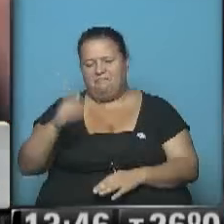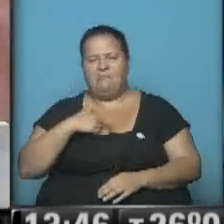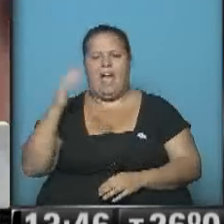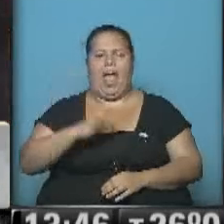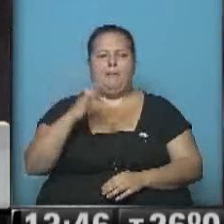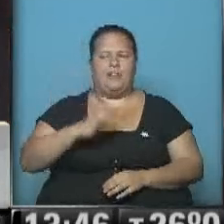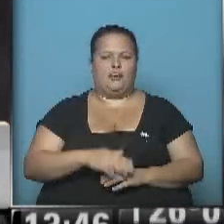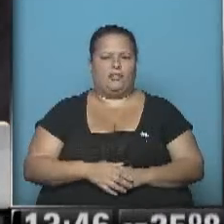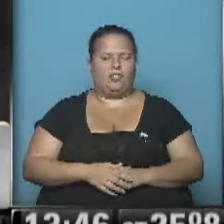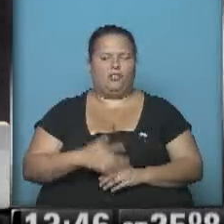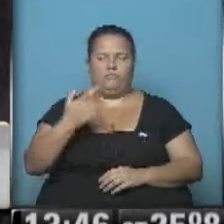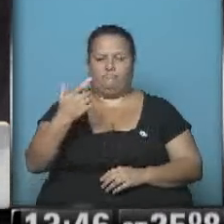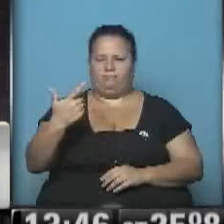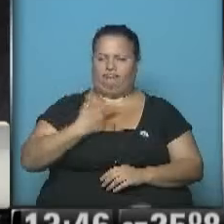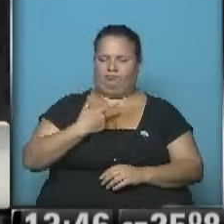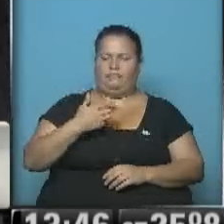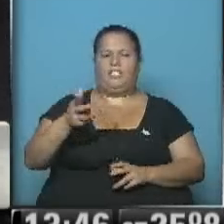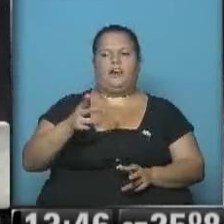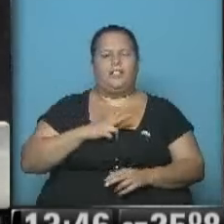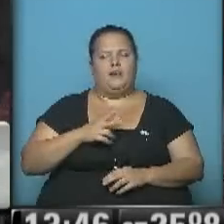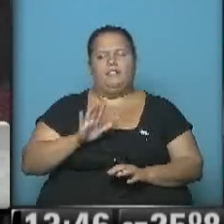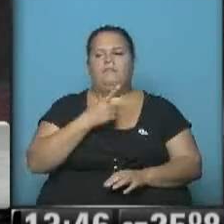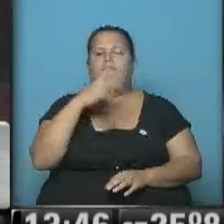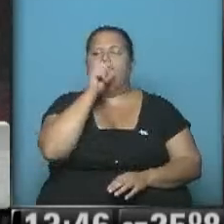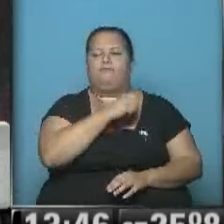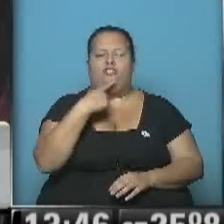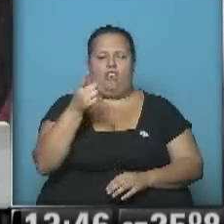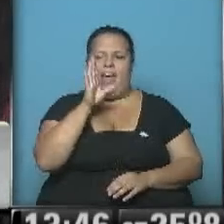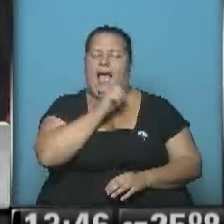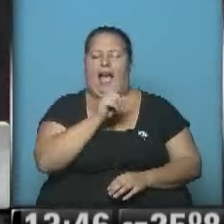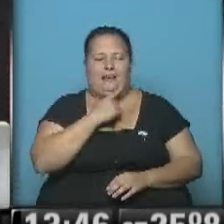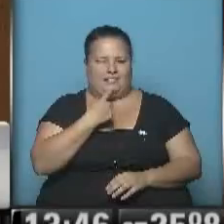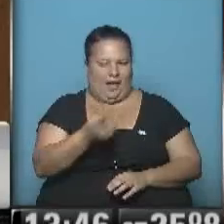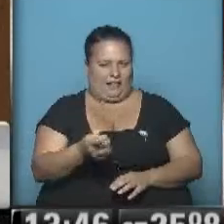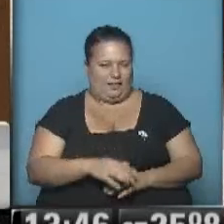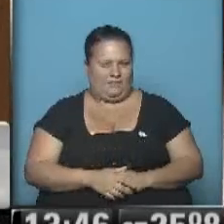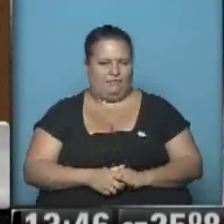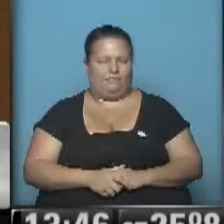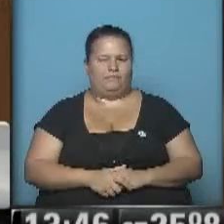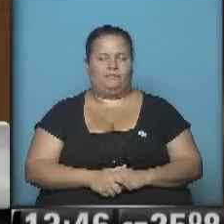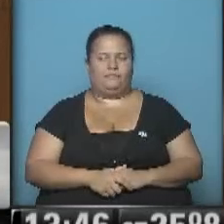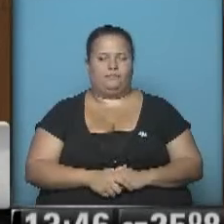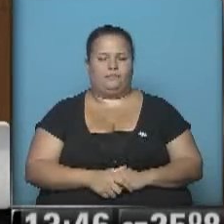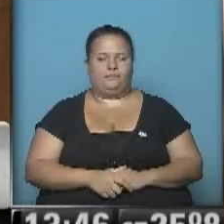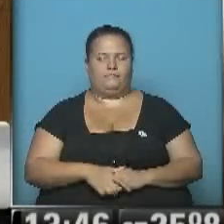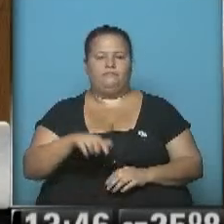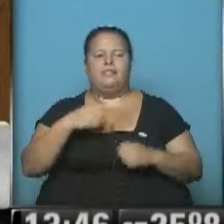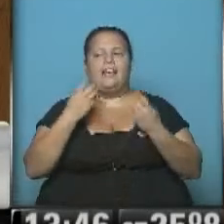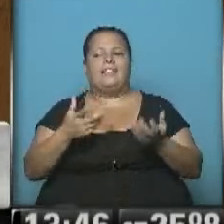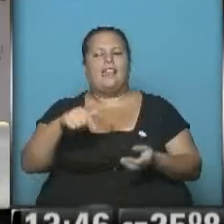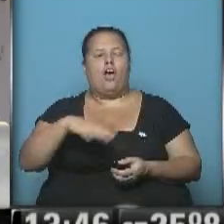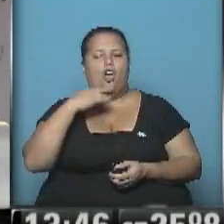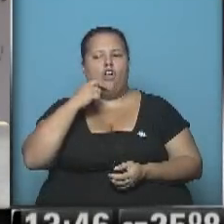amenazó con el arma y me como que no diga nada, que me calle, me dijo. ¿Cómo está hoy José